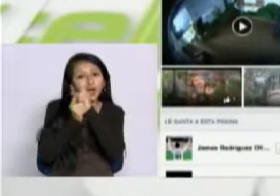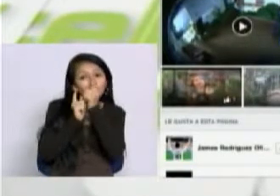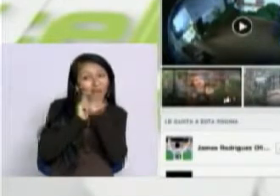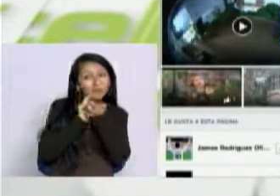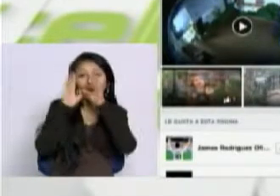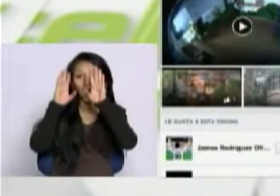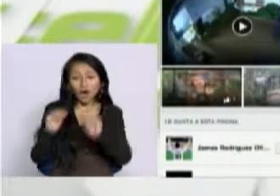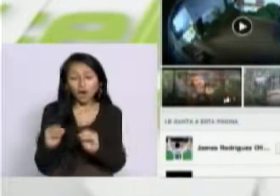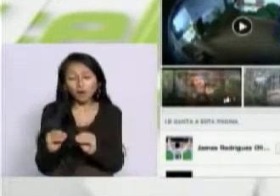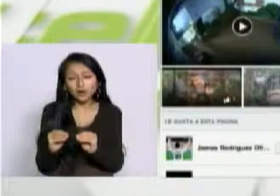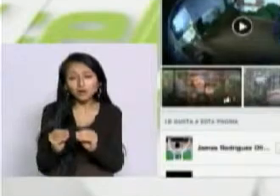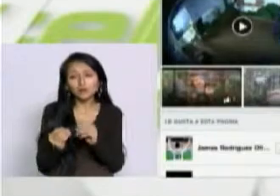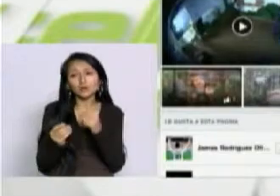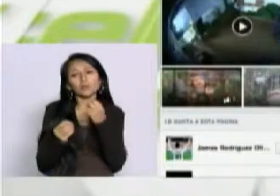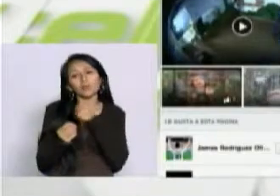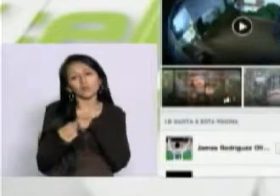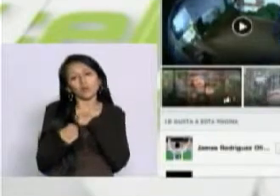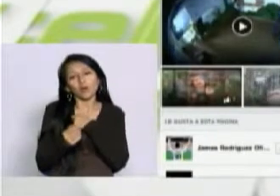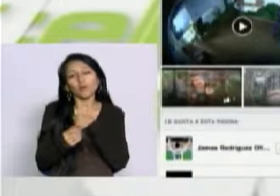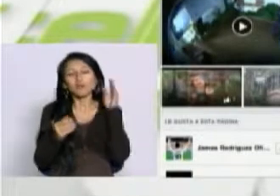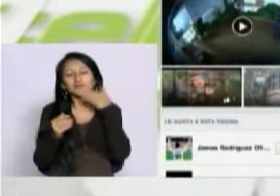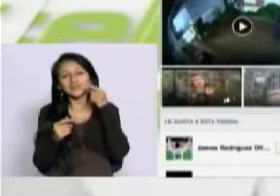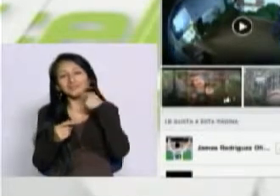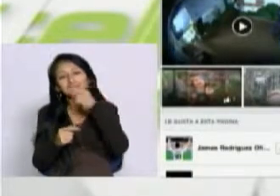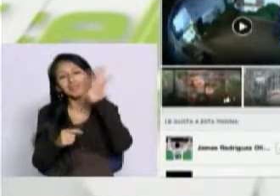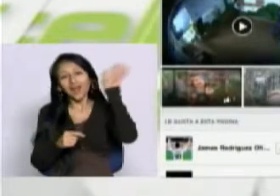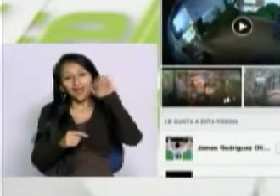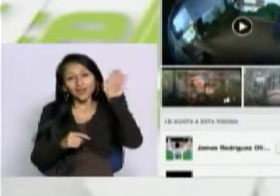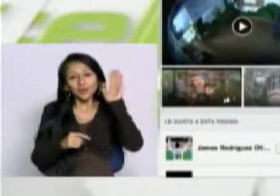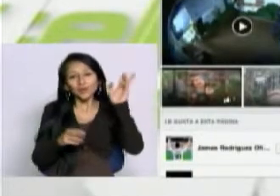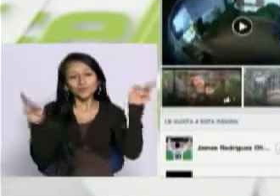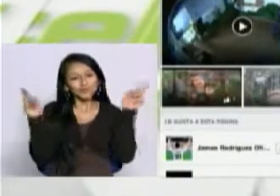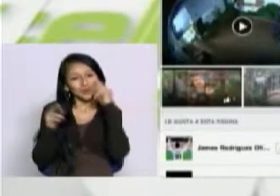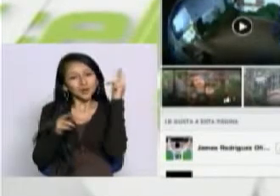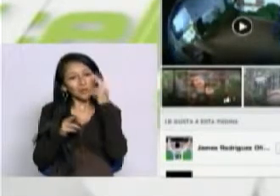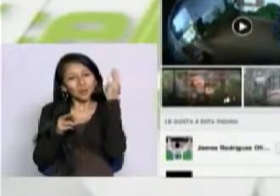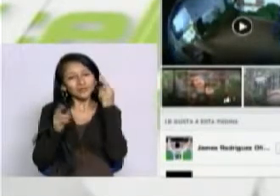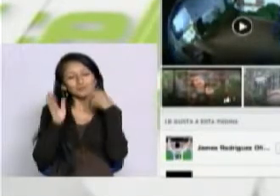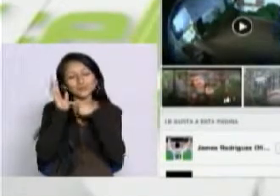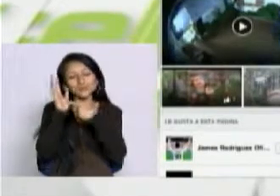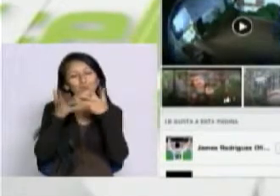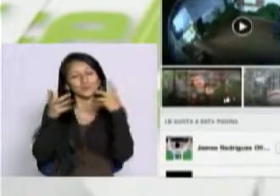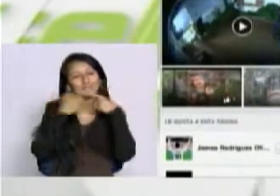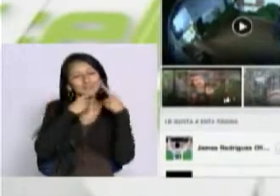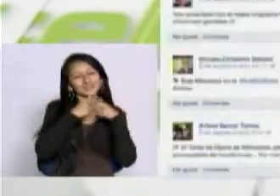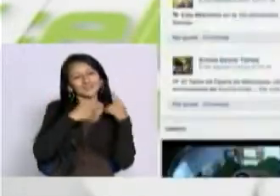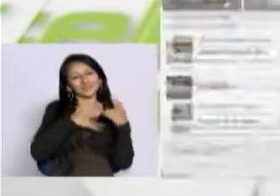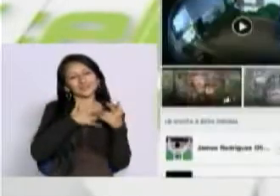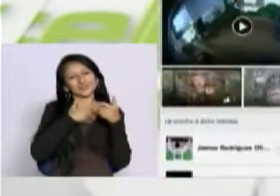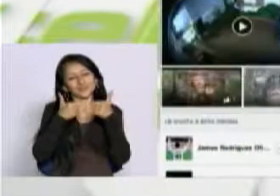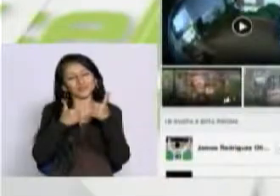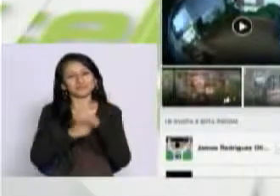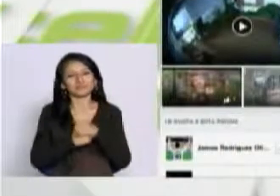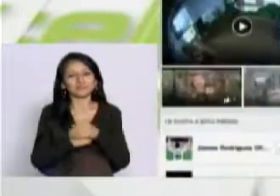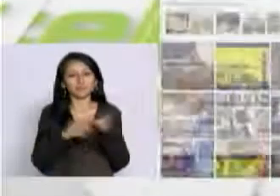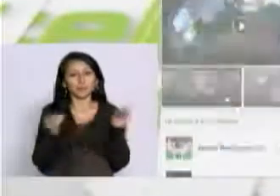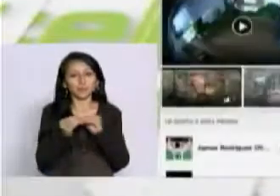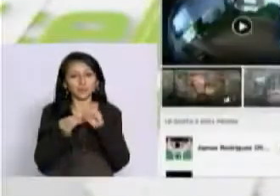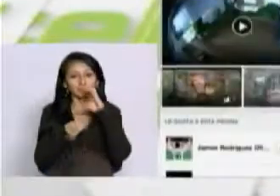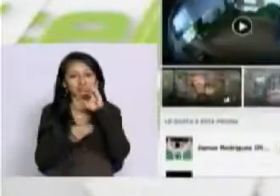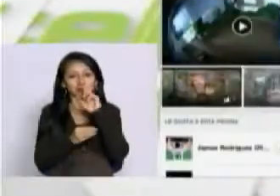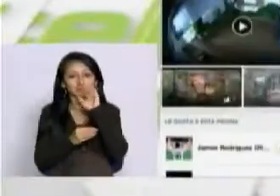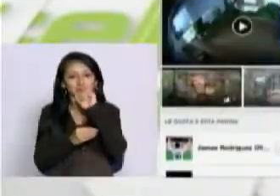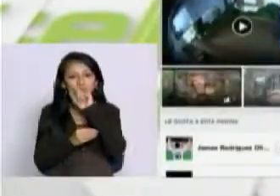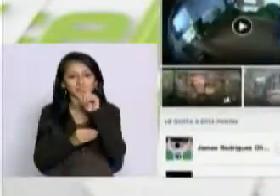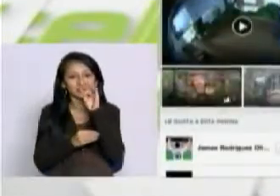terminar con el programa, fuera bueno una despedida, recopilando todo, pero todos los mejores momentos. Cristina Bustamante. Para